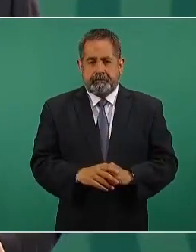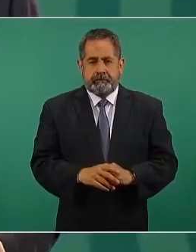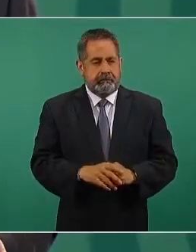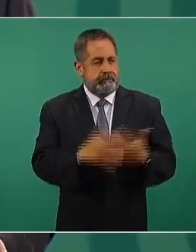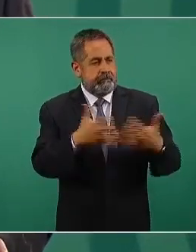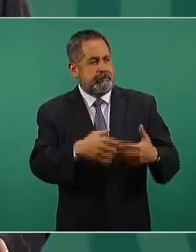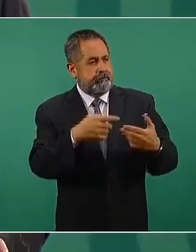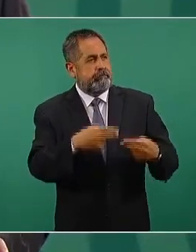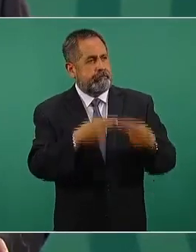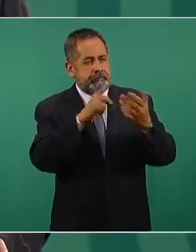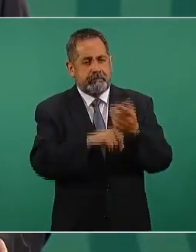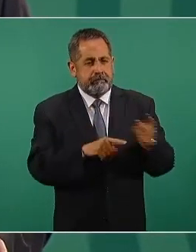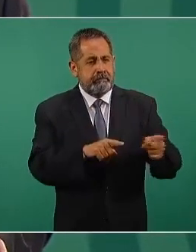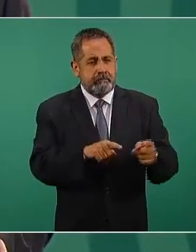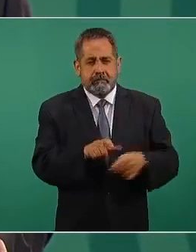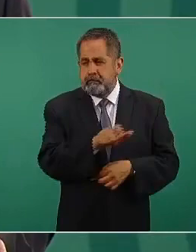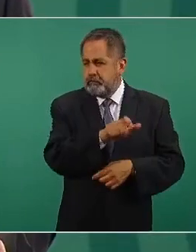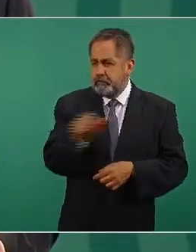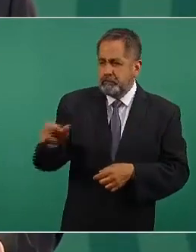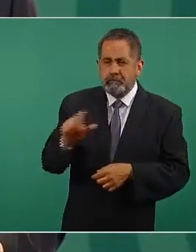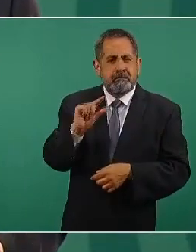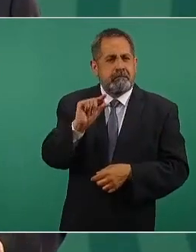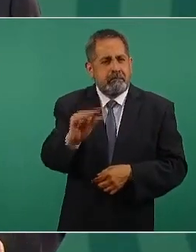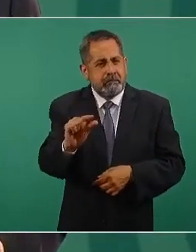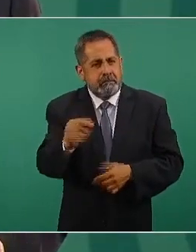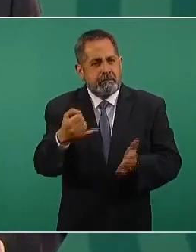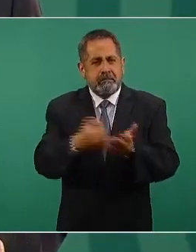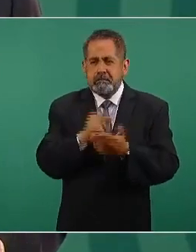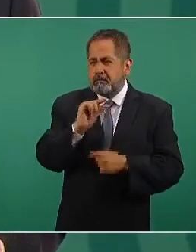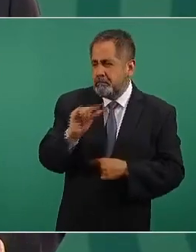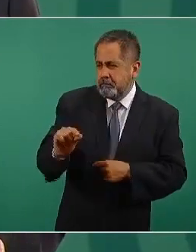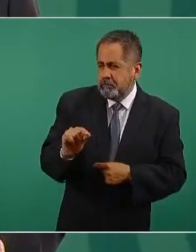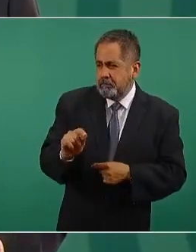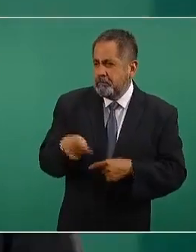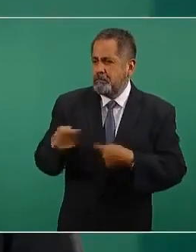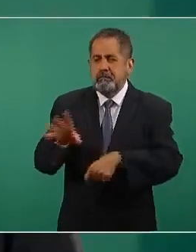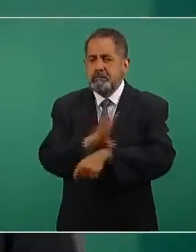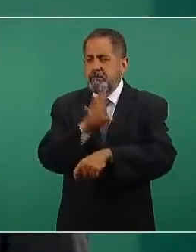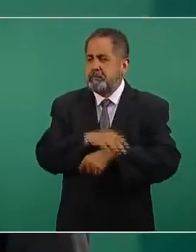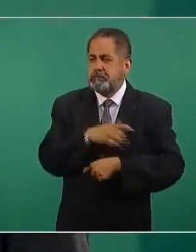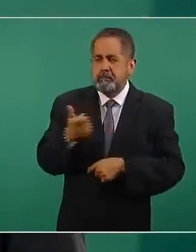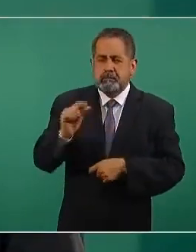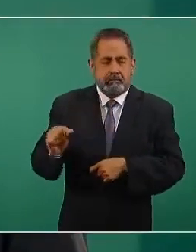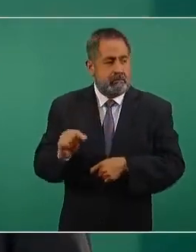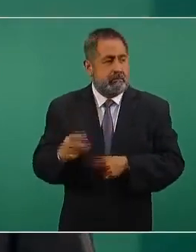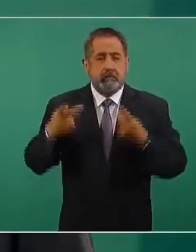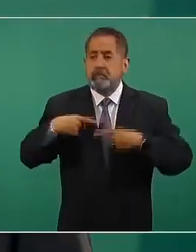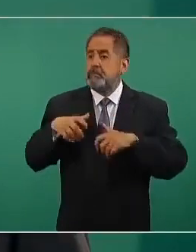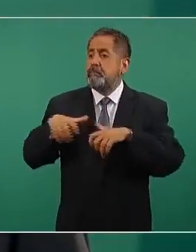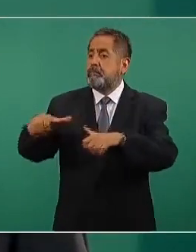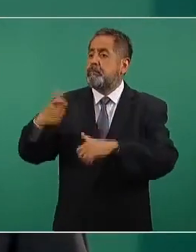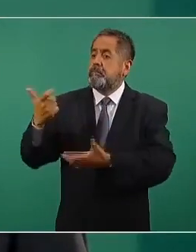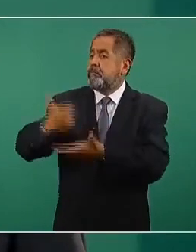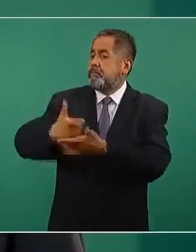empresas que pagan menos por la electricidad que lo que pagan los ciudadanos en sus domicilios.